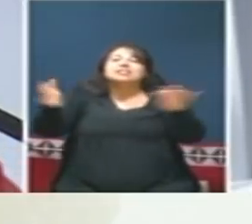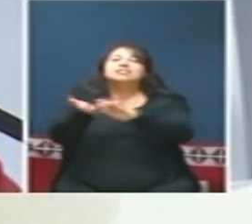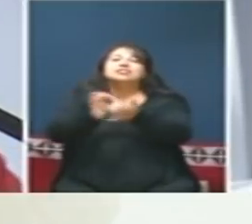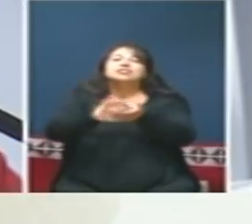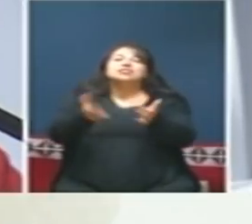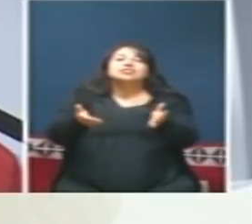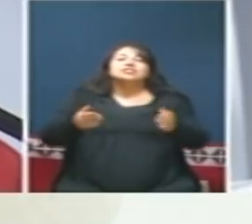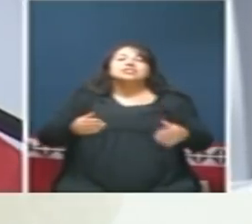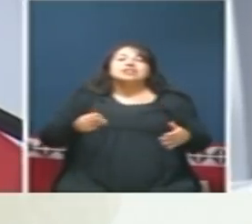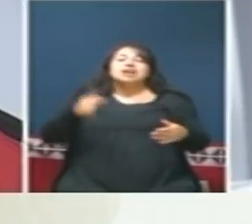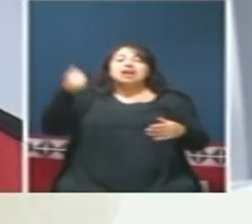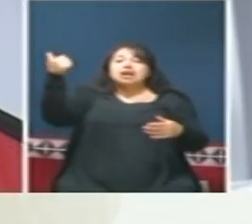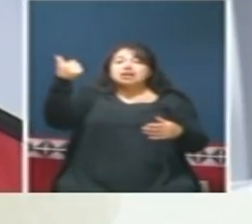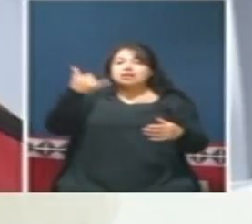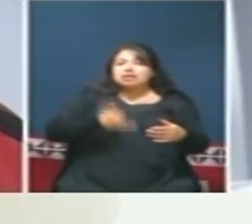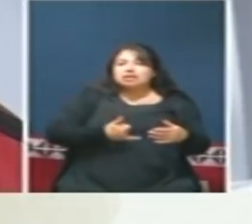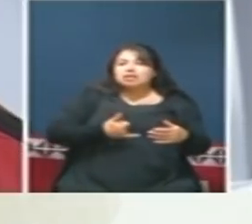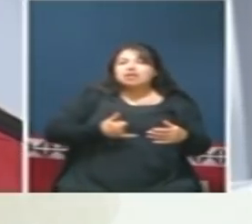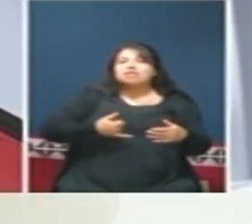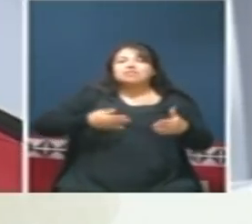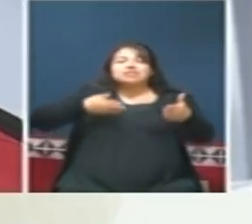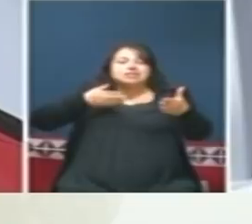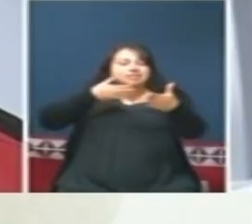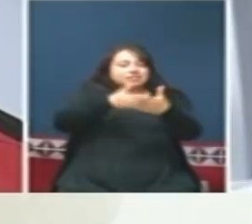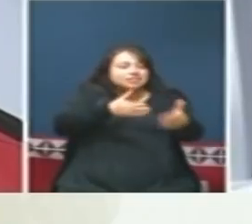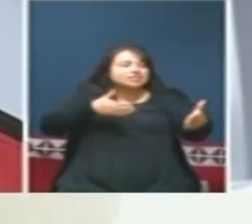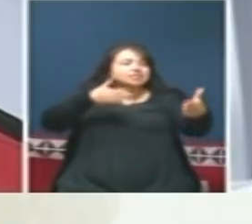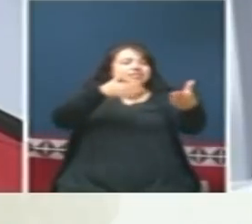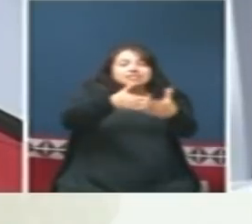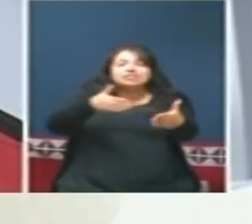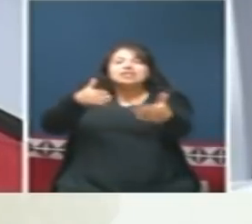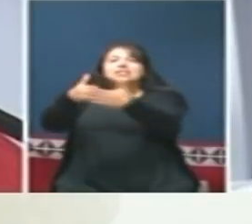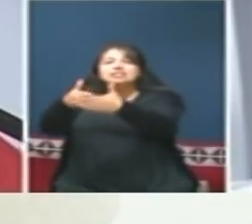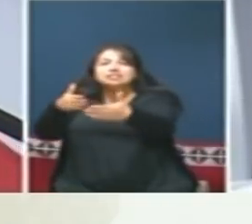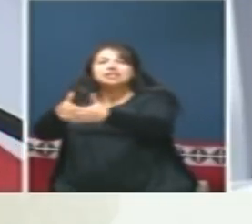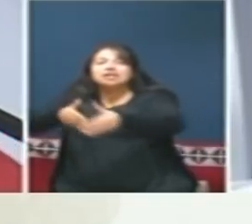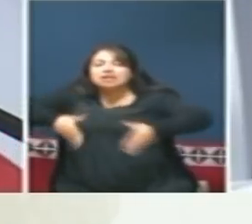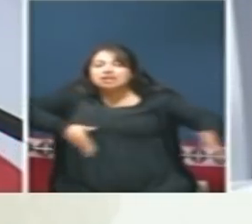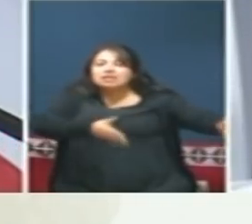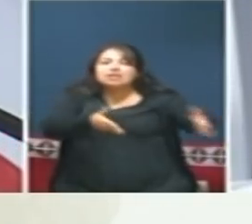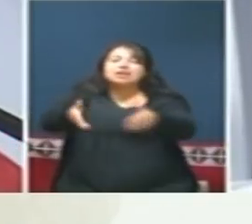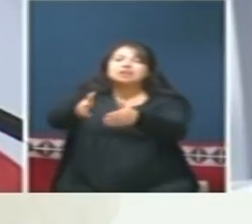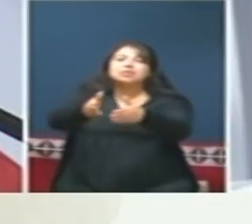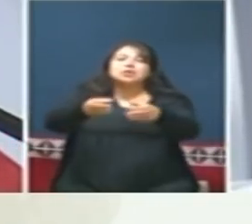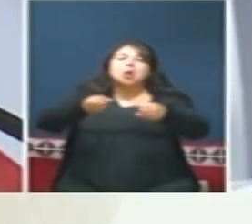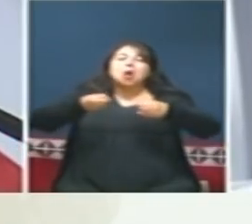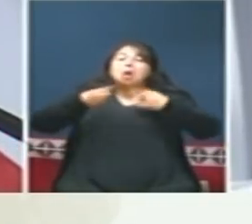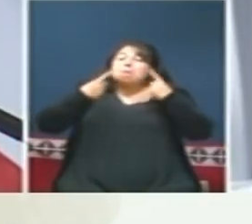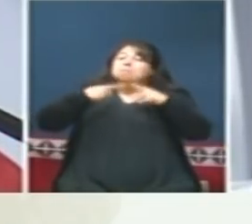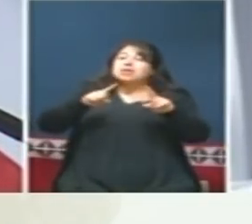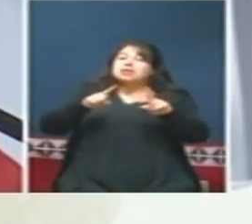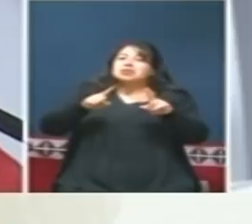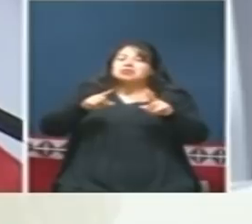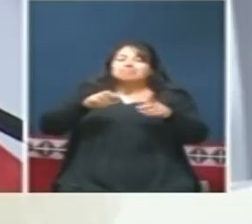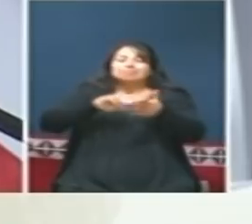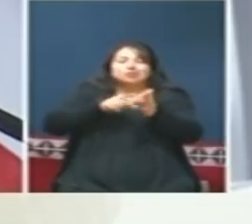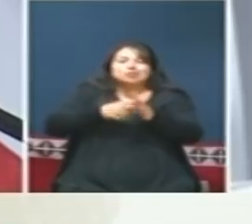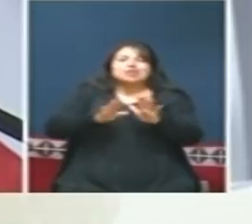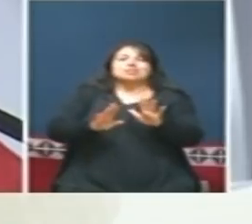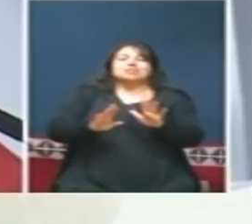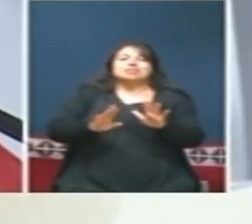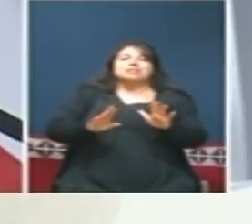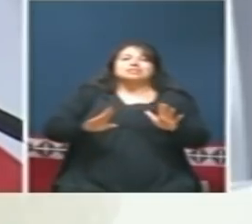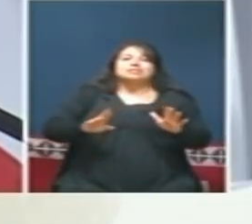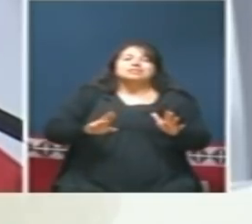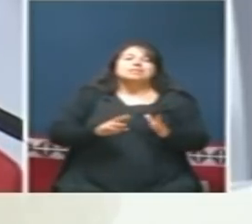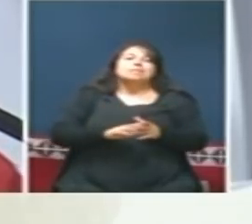resistenze e opposizioni molto forti. Y encontraron, enfrentaron resistencias y oposiciones muy fuertes. Io